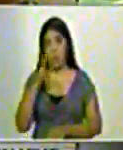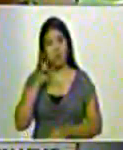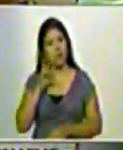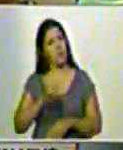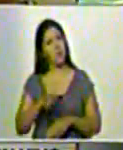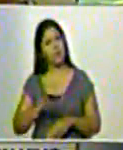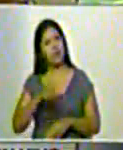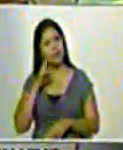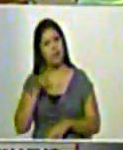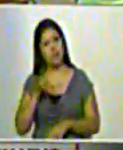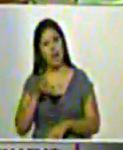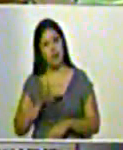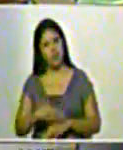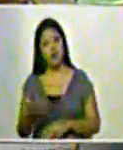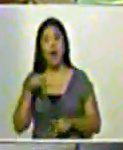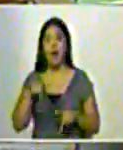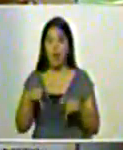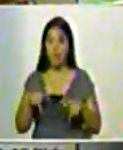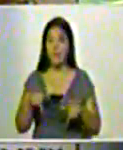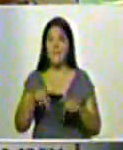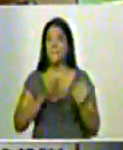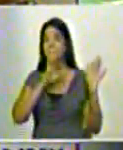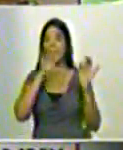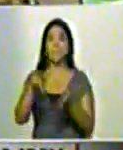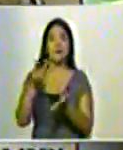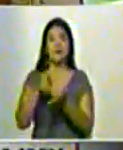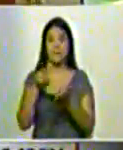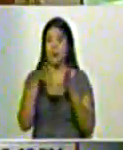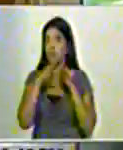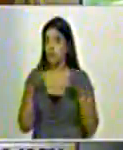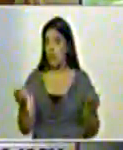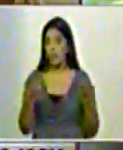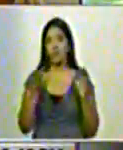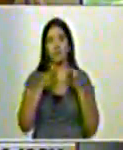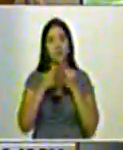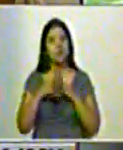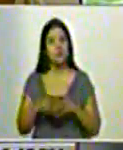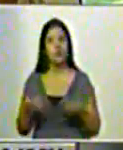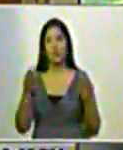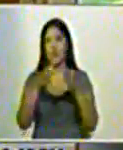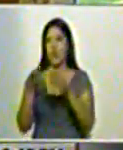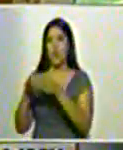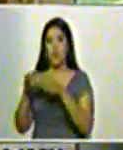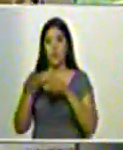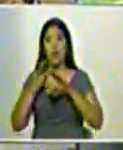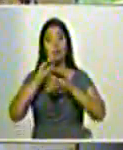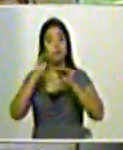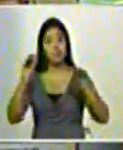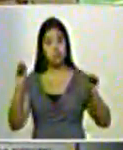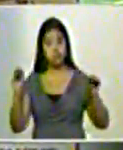extraños. Porque en esta actividad participaron todos los grupos políticos, ¿eh? Todos. Convocaron, al